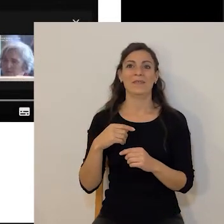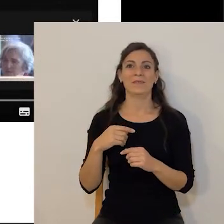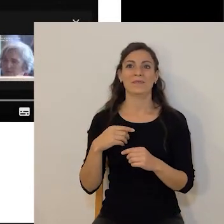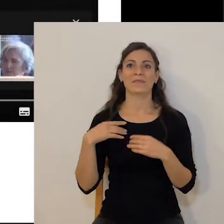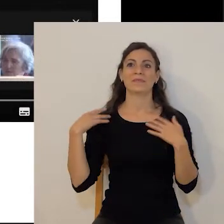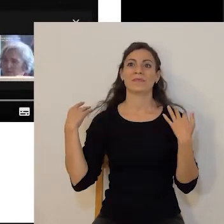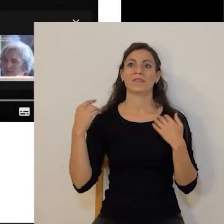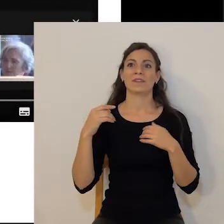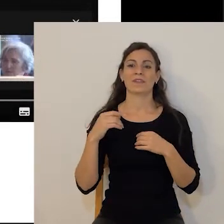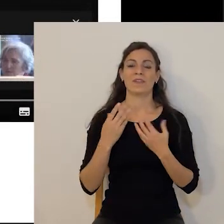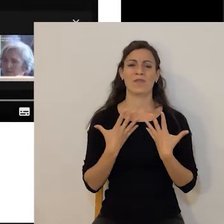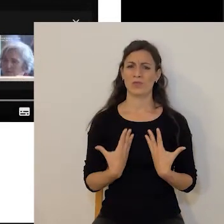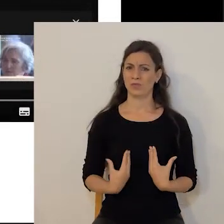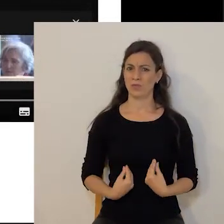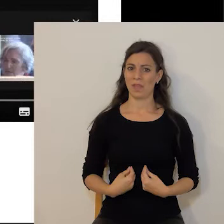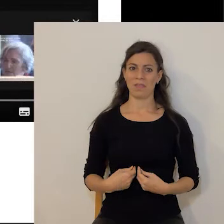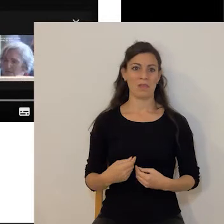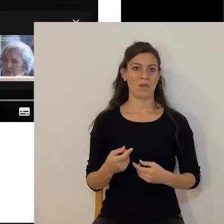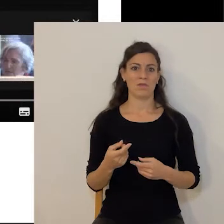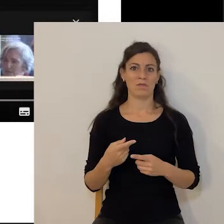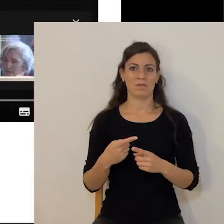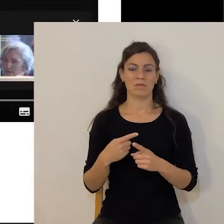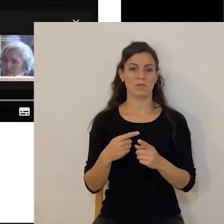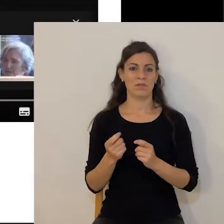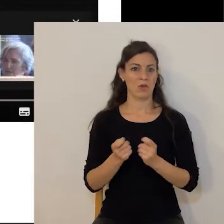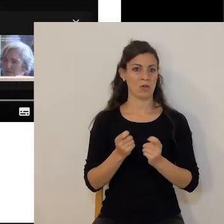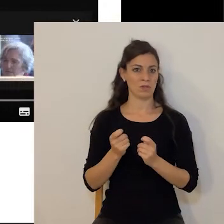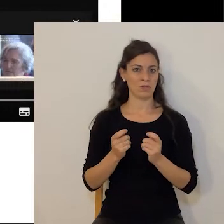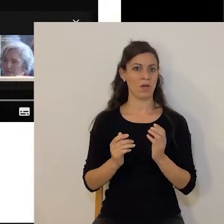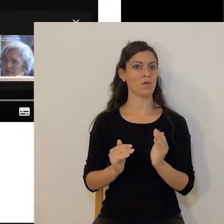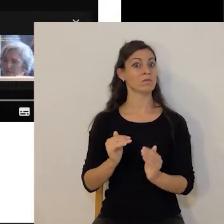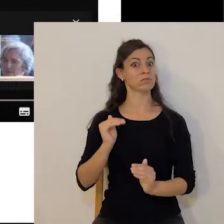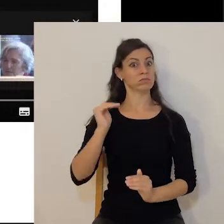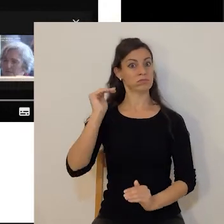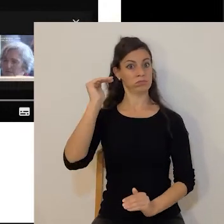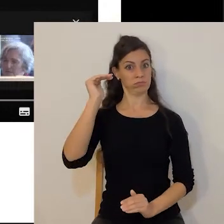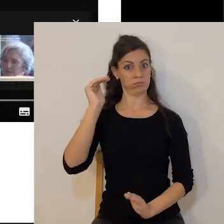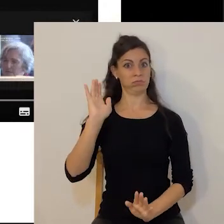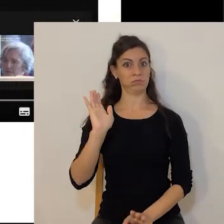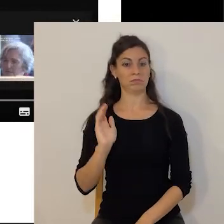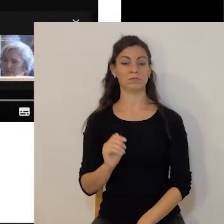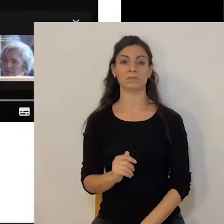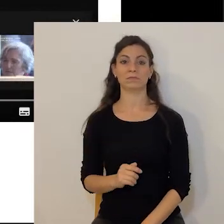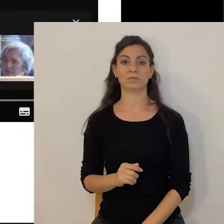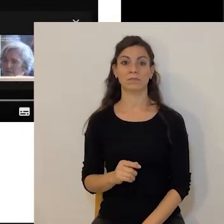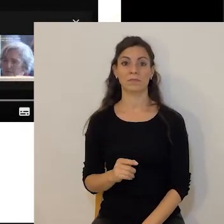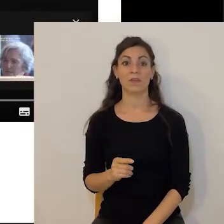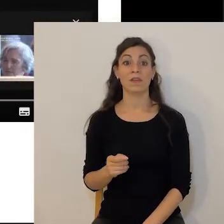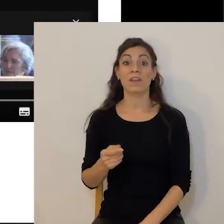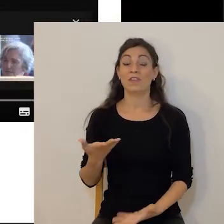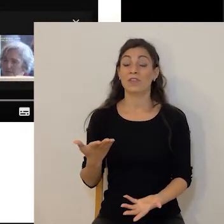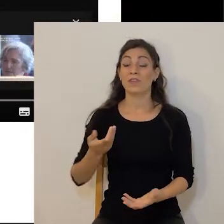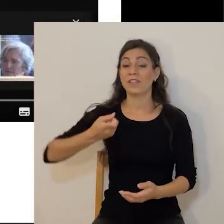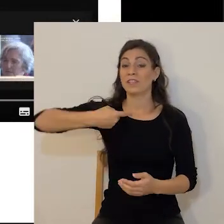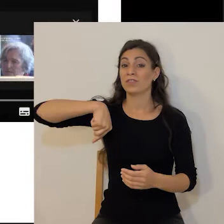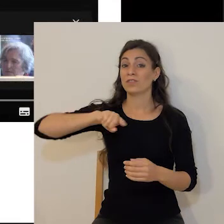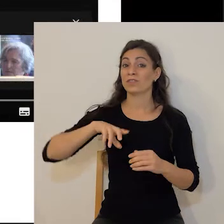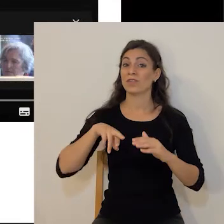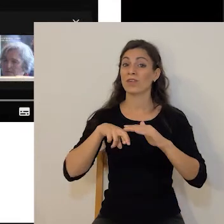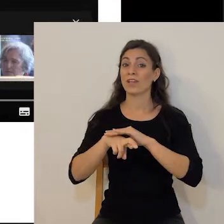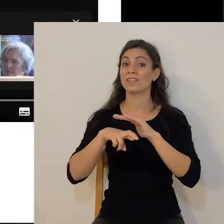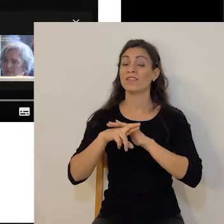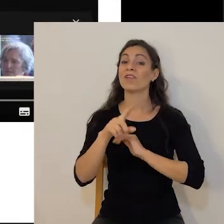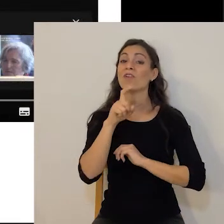es bastante elevada. Entonces, todo depende de eso, de cómo gestionamos, pero